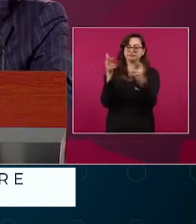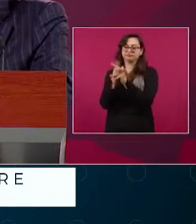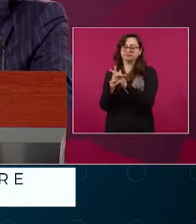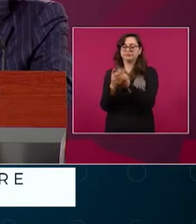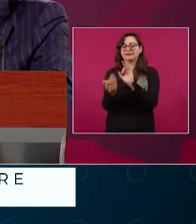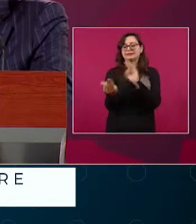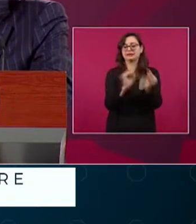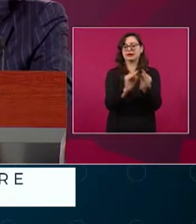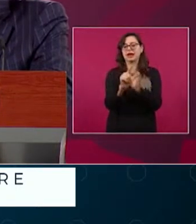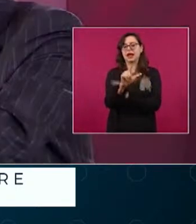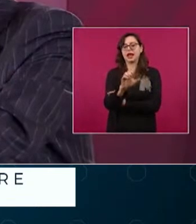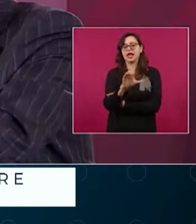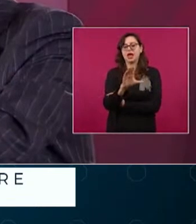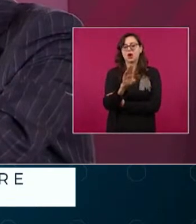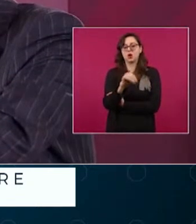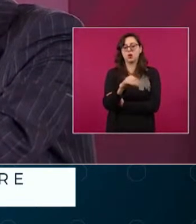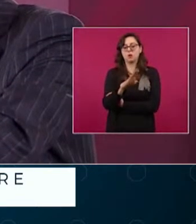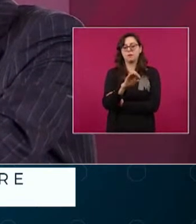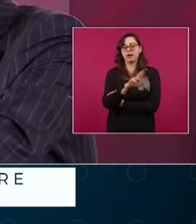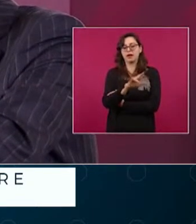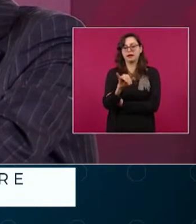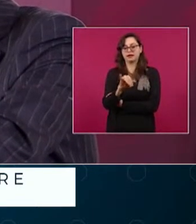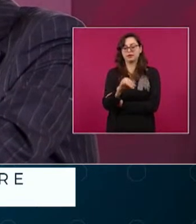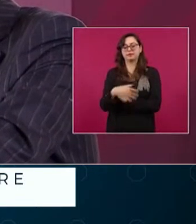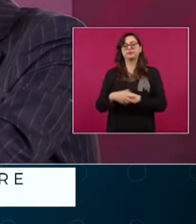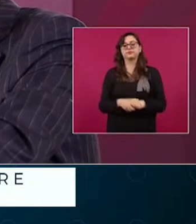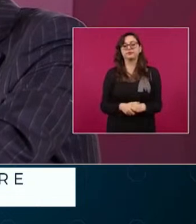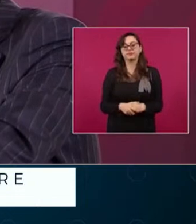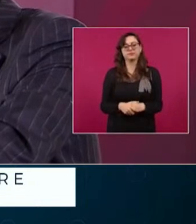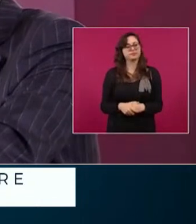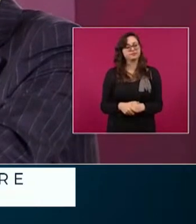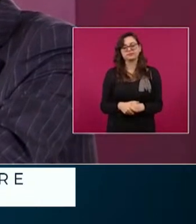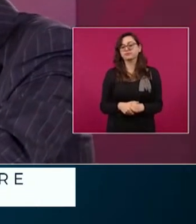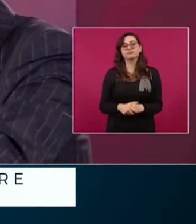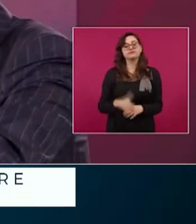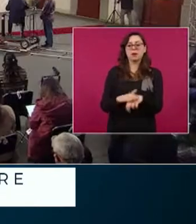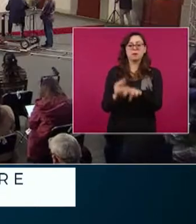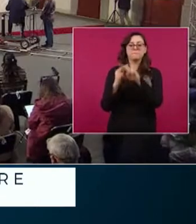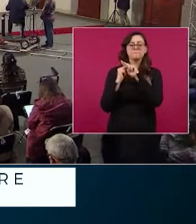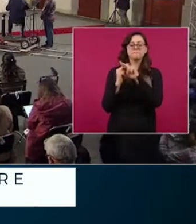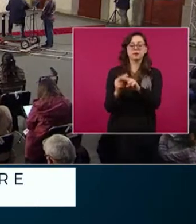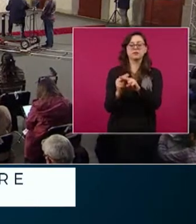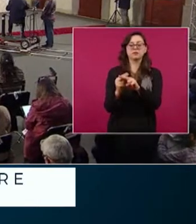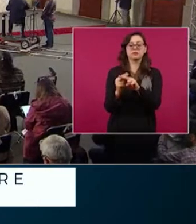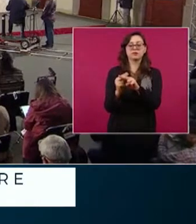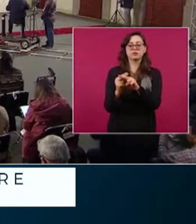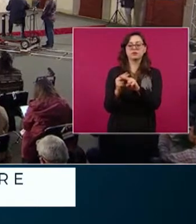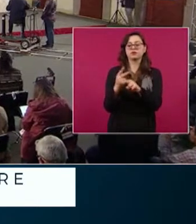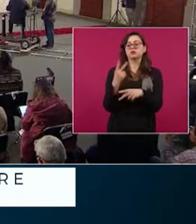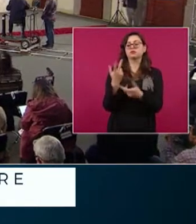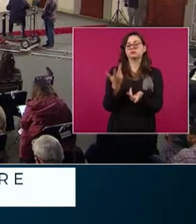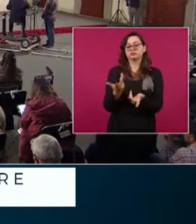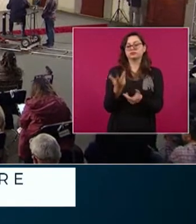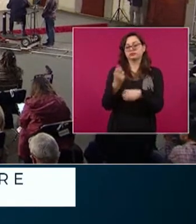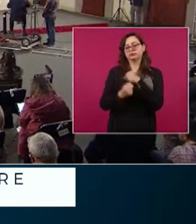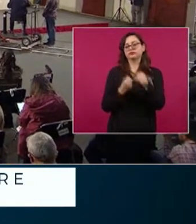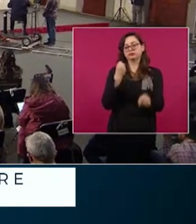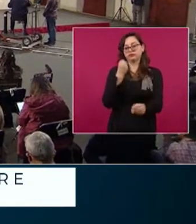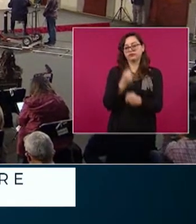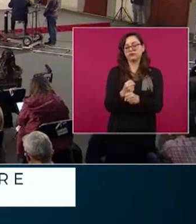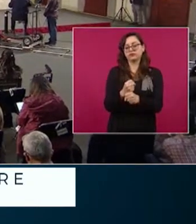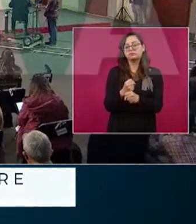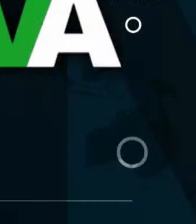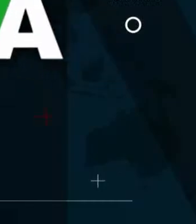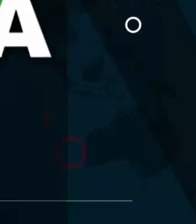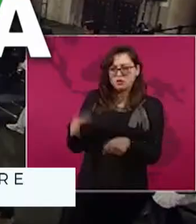ocurrió, pues acusó que intervino el presidente y donde ahí estaba el ministro Cosío. Vamos a escuchar nuevamente al mandatario